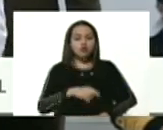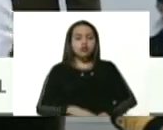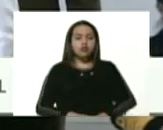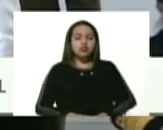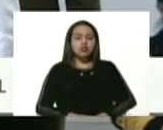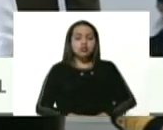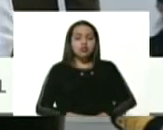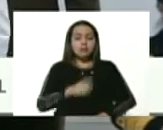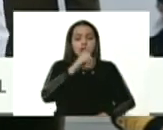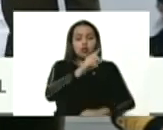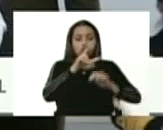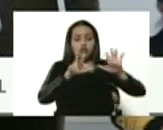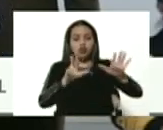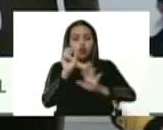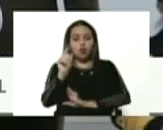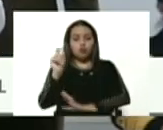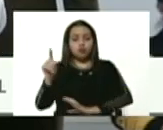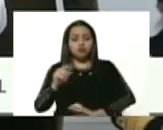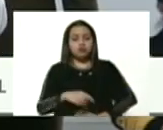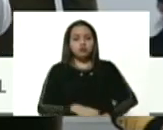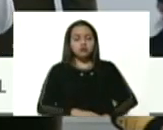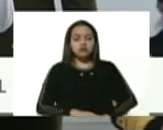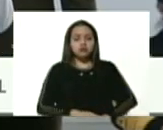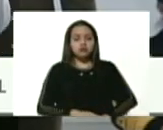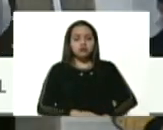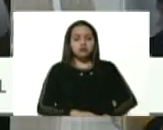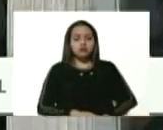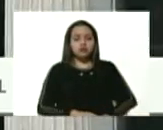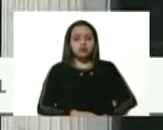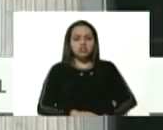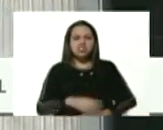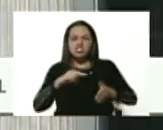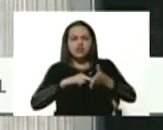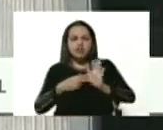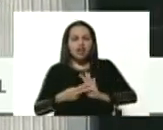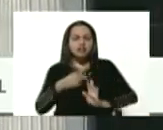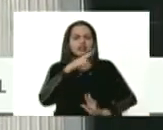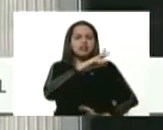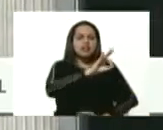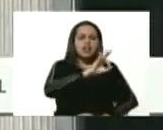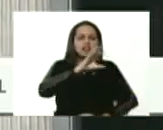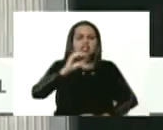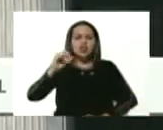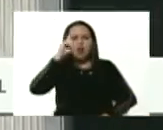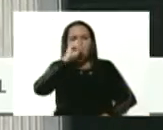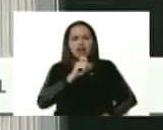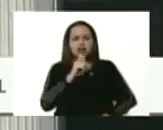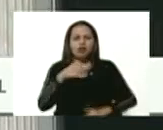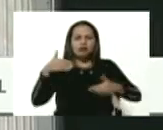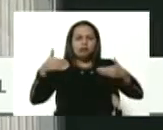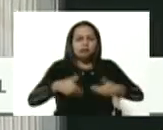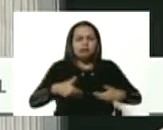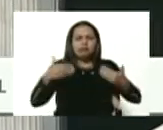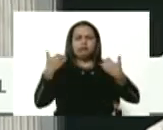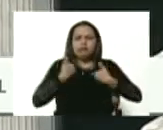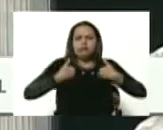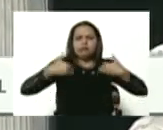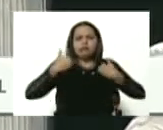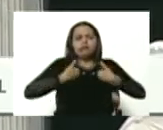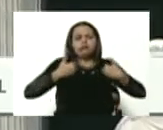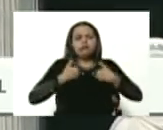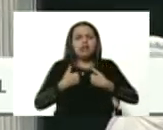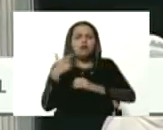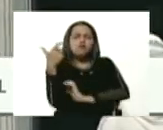1811. Y se refería a 300 años de resistencia, 300 años